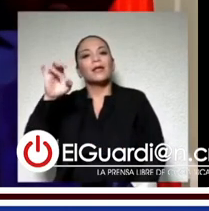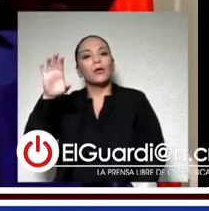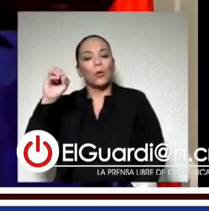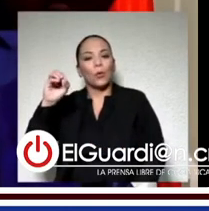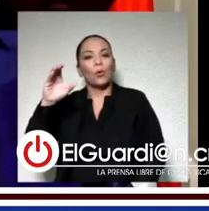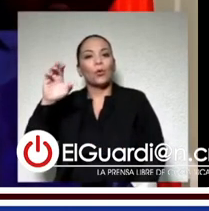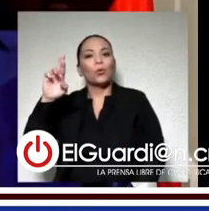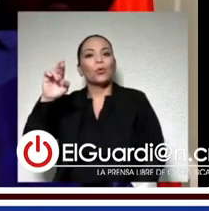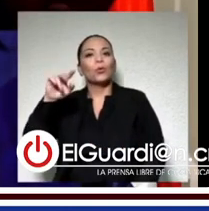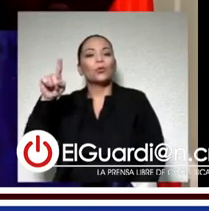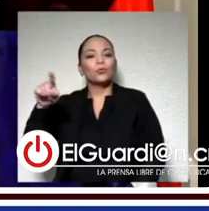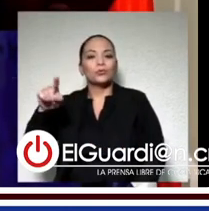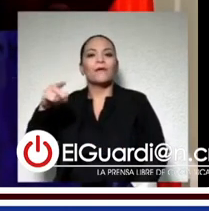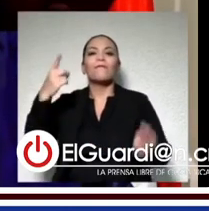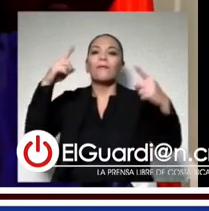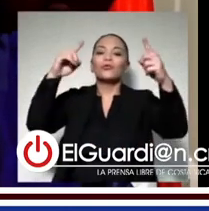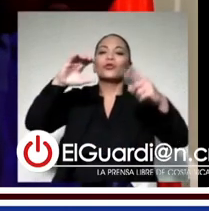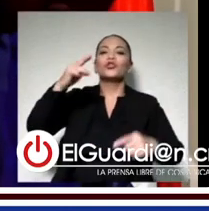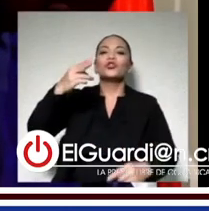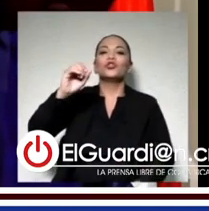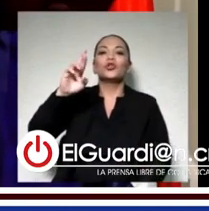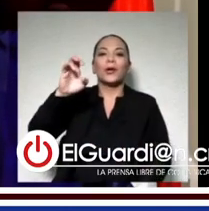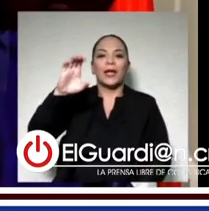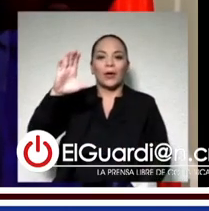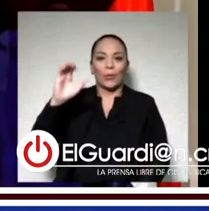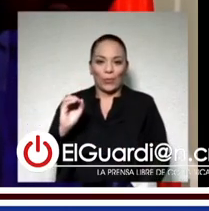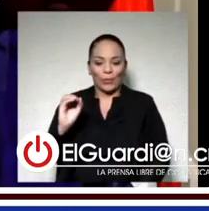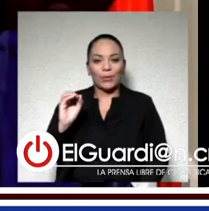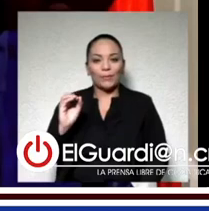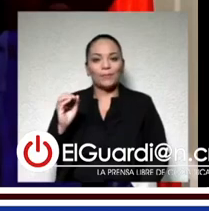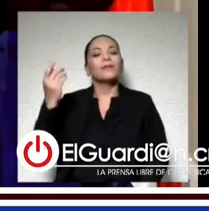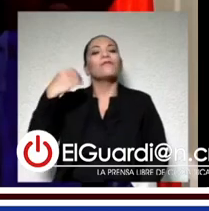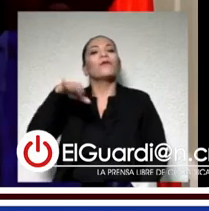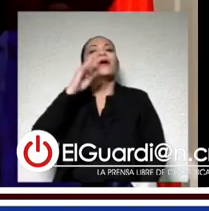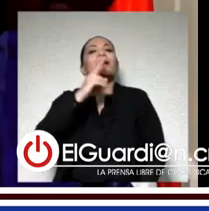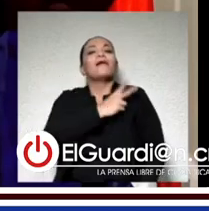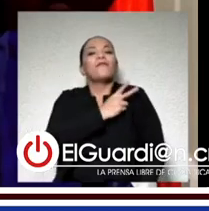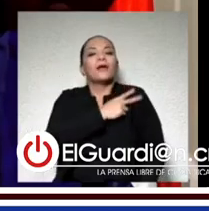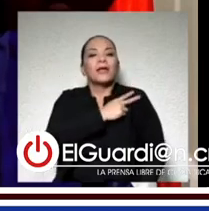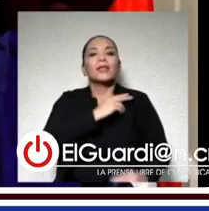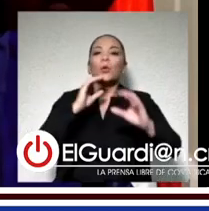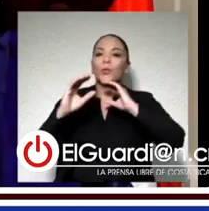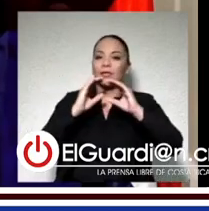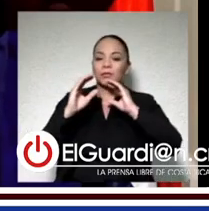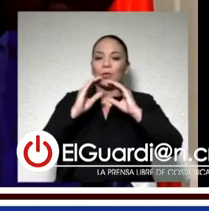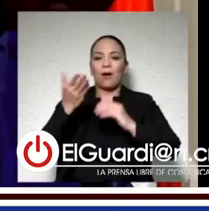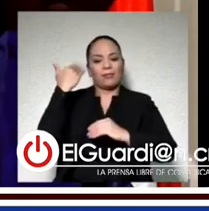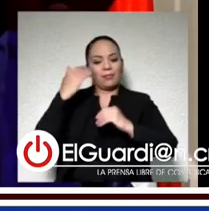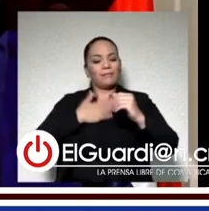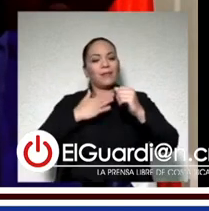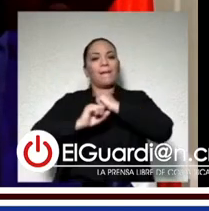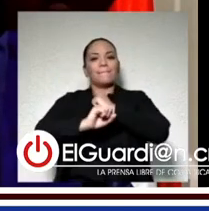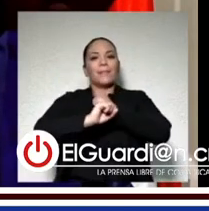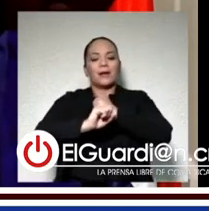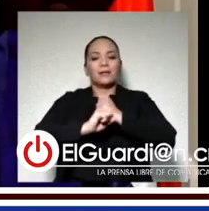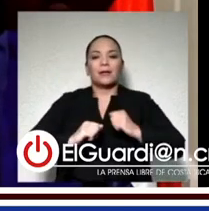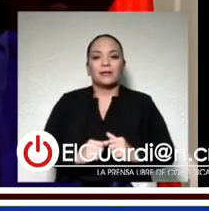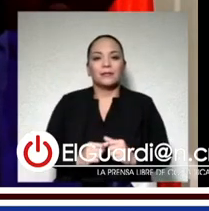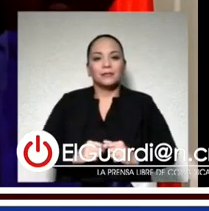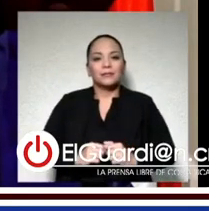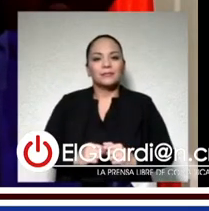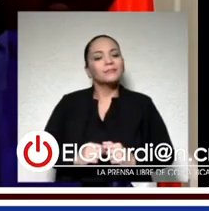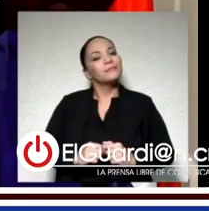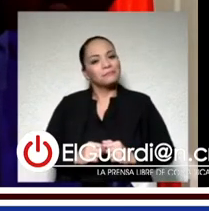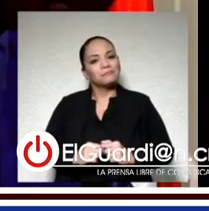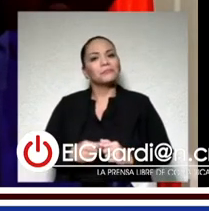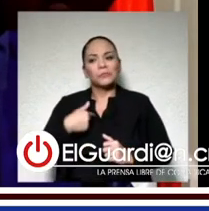famoso Choreco, que fue el que fue jefe de comunicación en mi campaña. Sí,